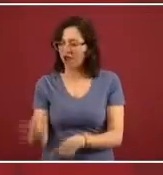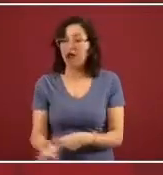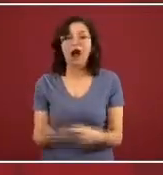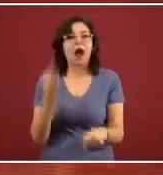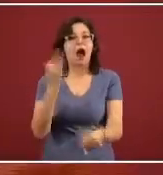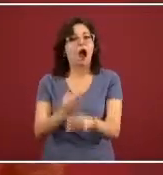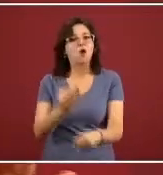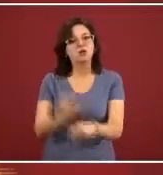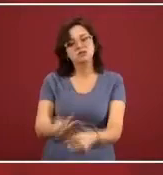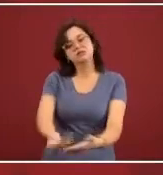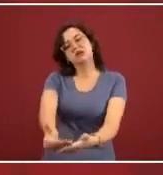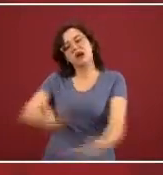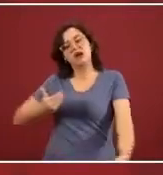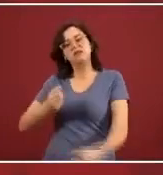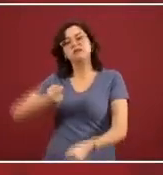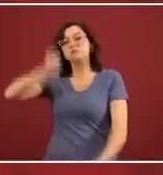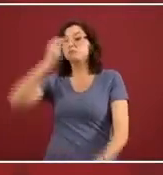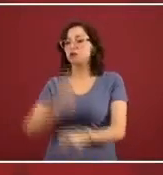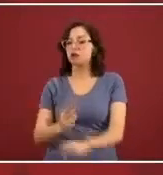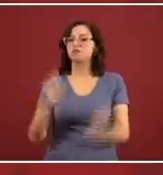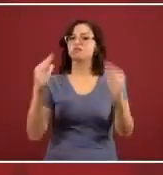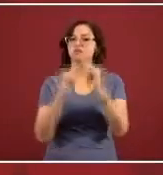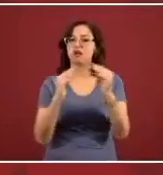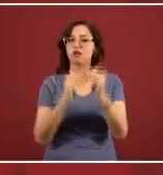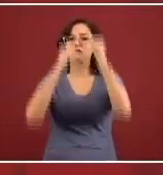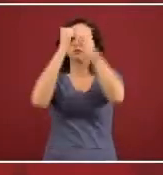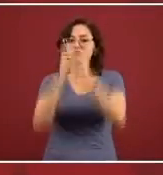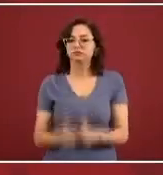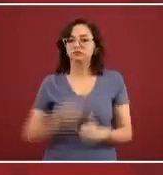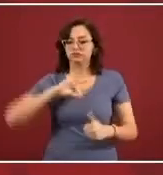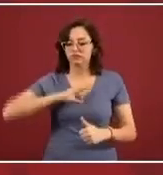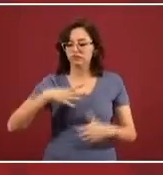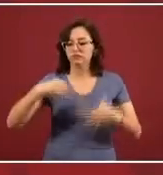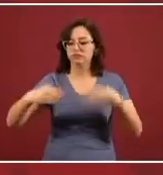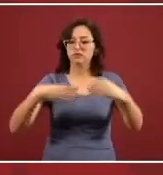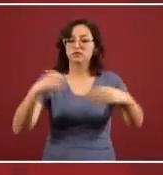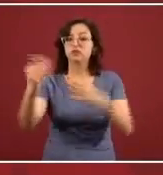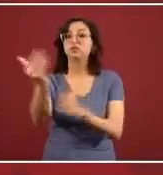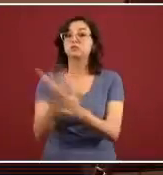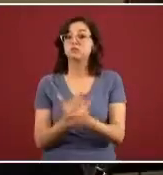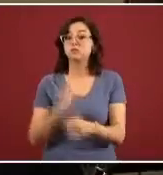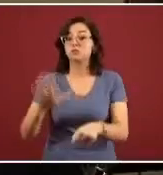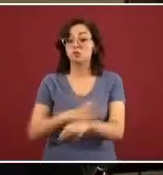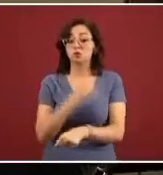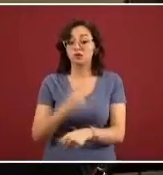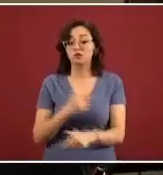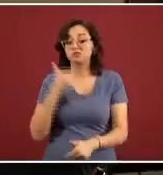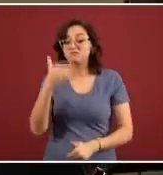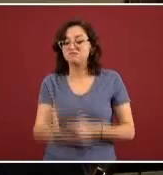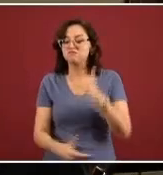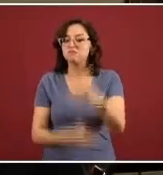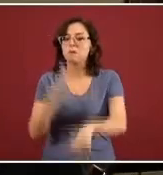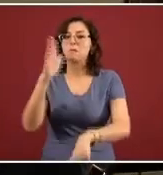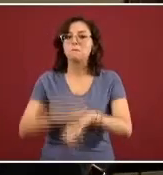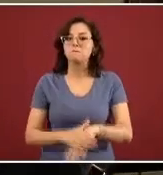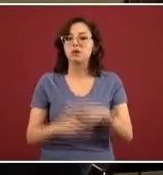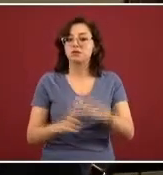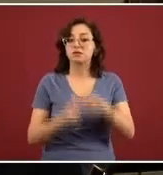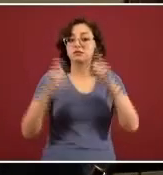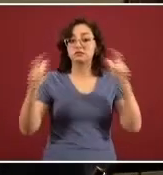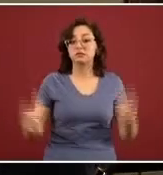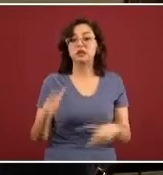casa, disminuir la transmisión, porque la situación va a ser aún más intensa, de hecho, más intensa después del 30 de